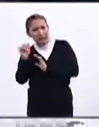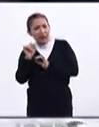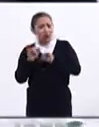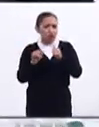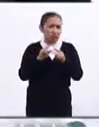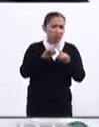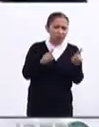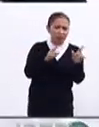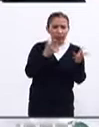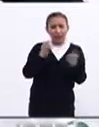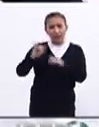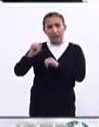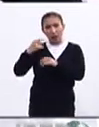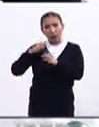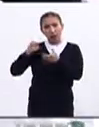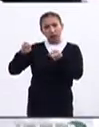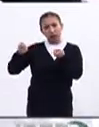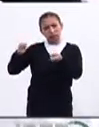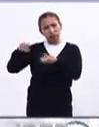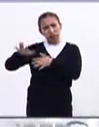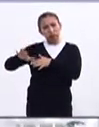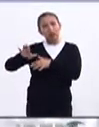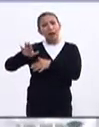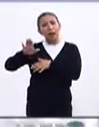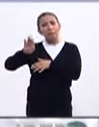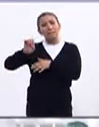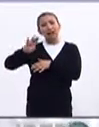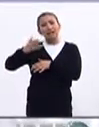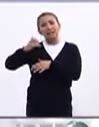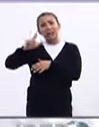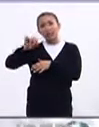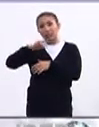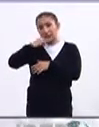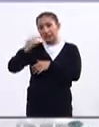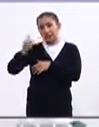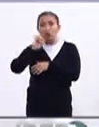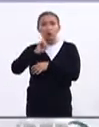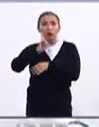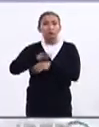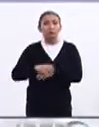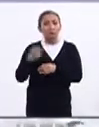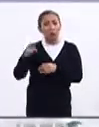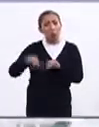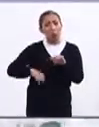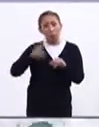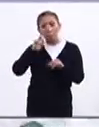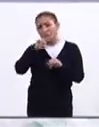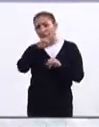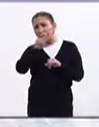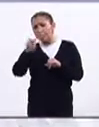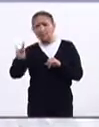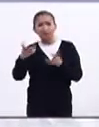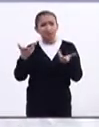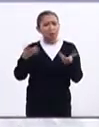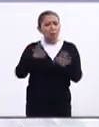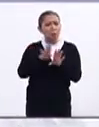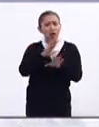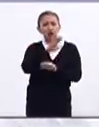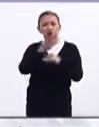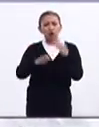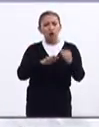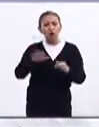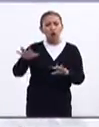otros. Tenemos una izquierda moderada, como en el caso de Bachelet en Chile. Entonces es muy interesante observar cómo prácticamente